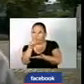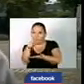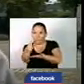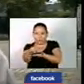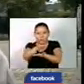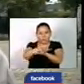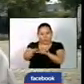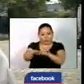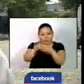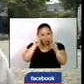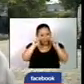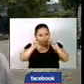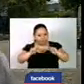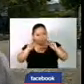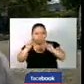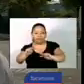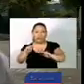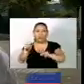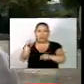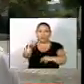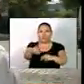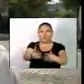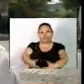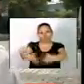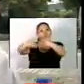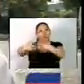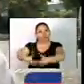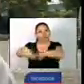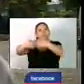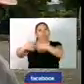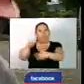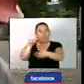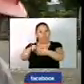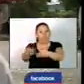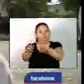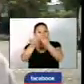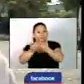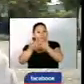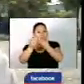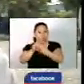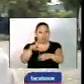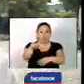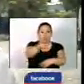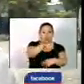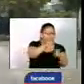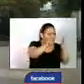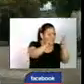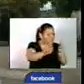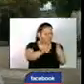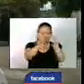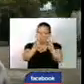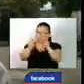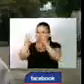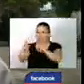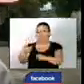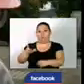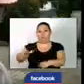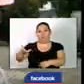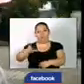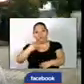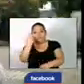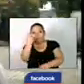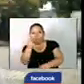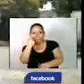evalúan las condiciones sanitarias de mi planta de mi fuente de abastecimiento en todos sus sentidos con nuestro equipo